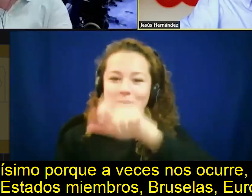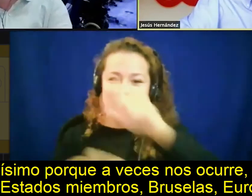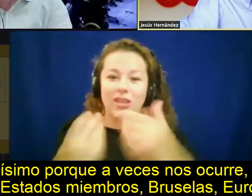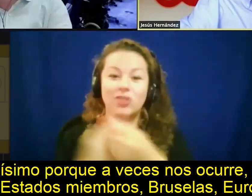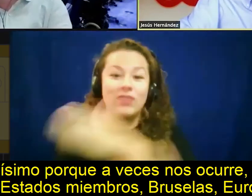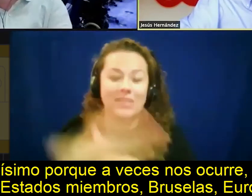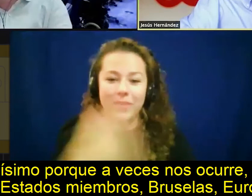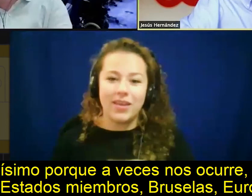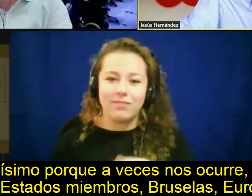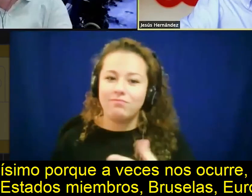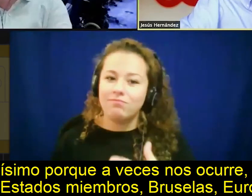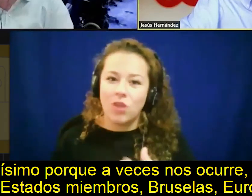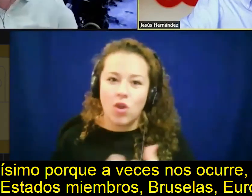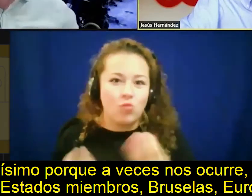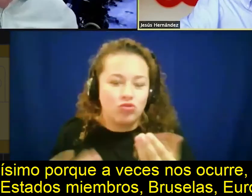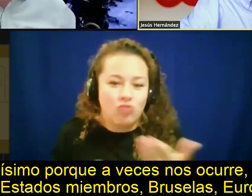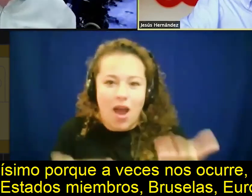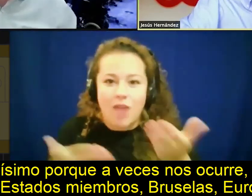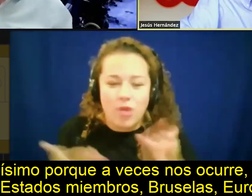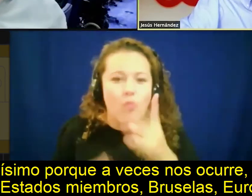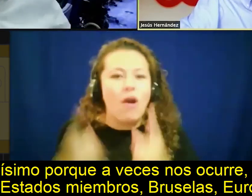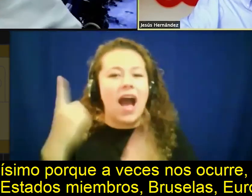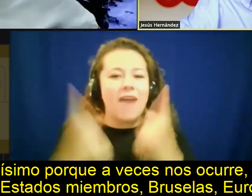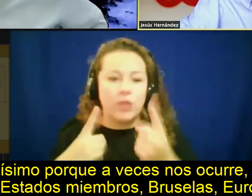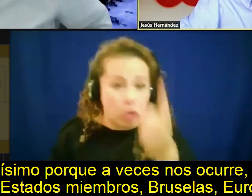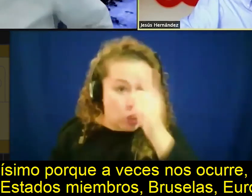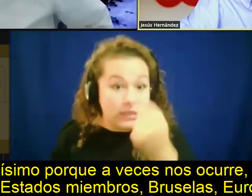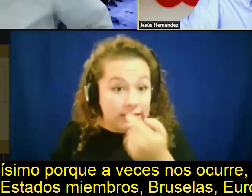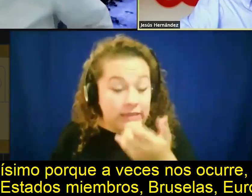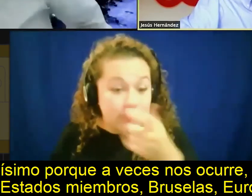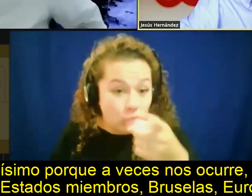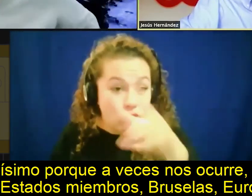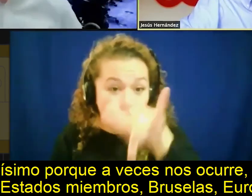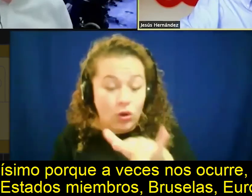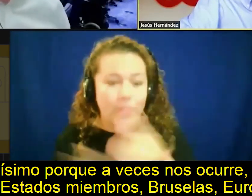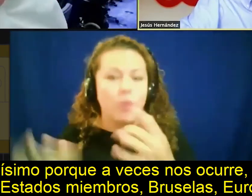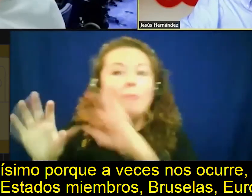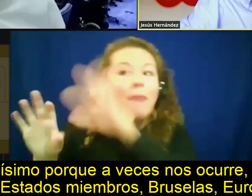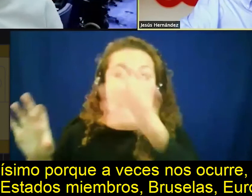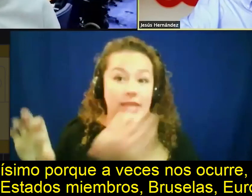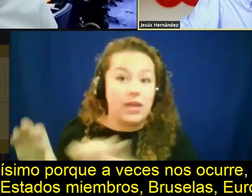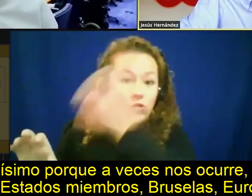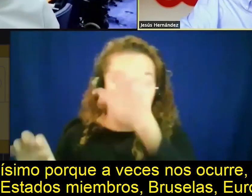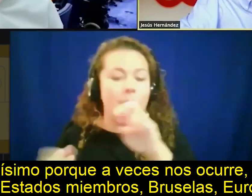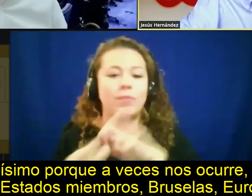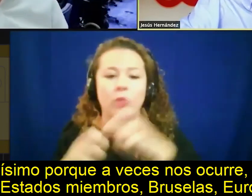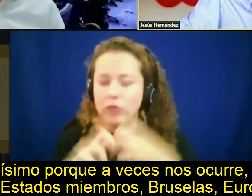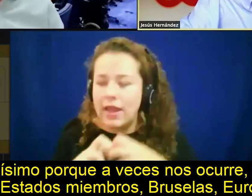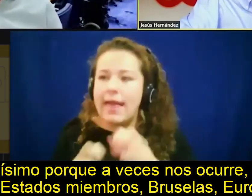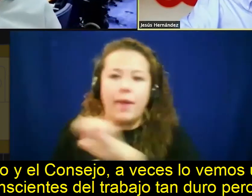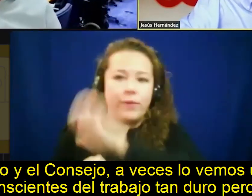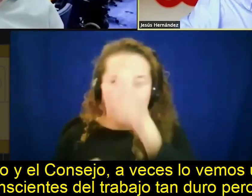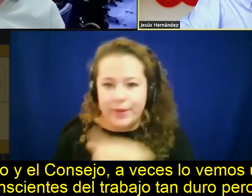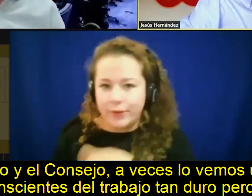ayuda muchísimo porque a veces nos ocurre, no sé si tú lo vives, que desde los países, de los Estados miembros, Bruselas, Europa, la Comisión, el